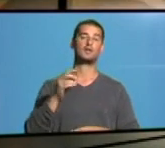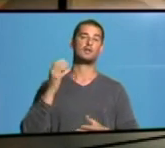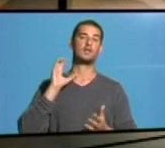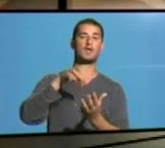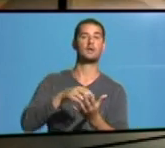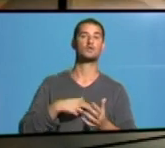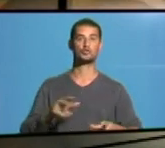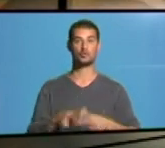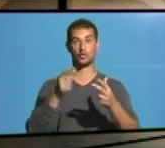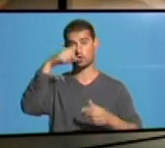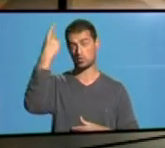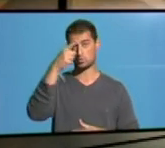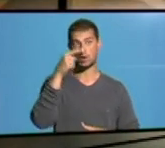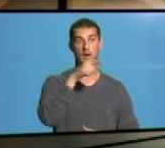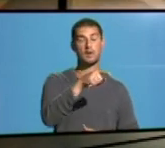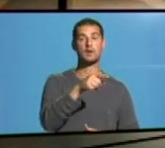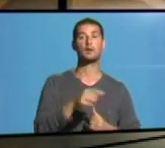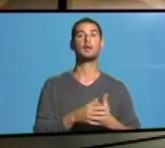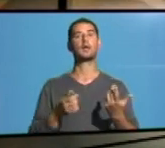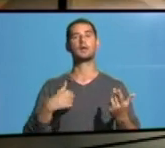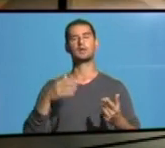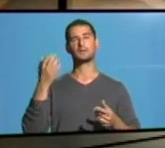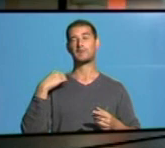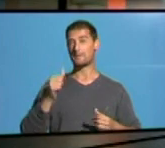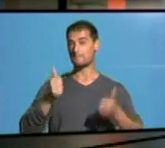ver o máis antigo que se conserva, que é das festas do ano